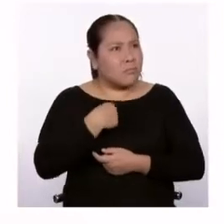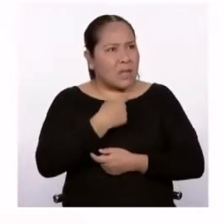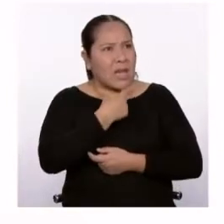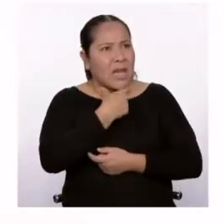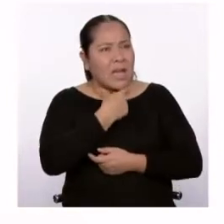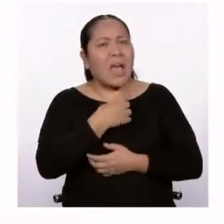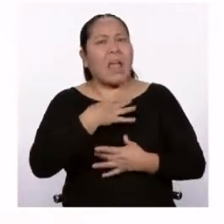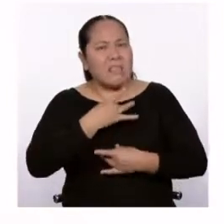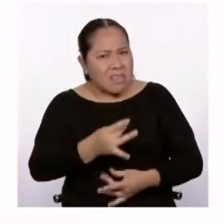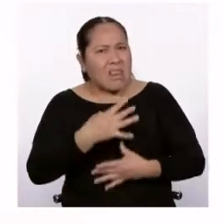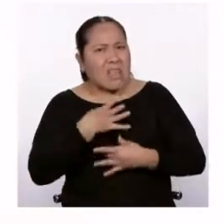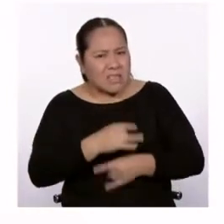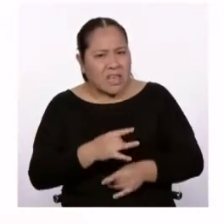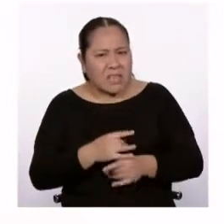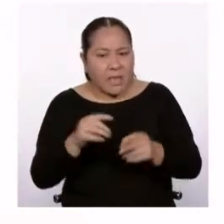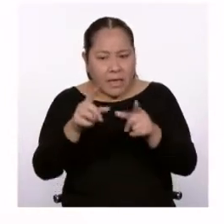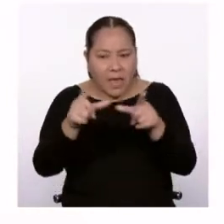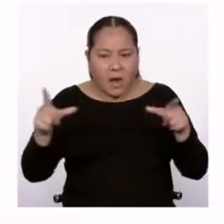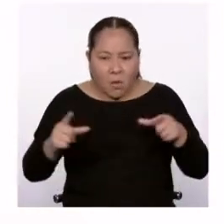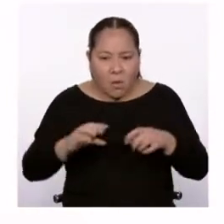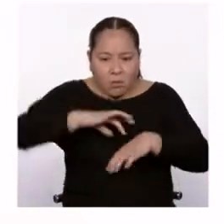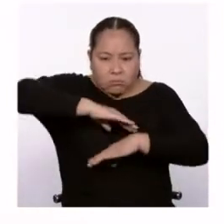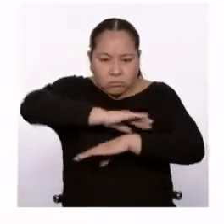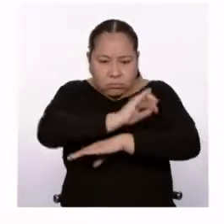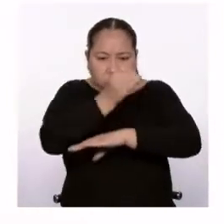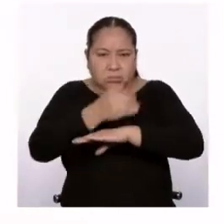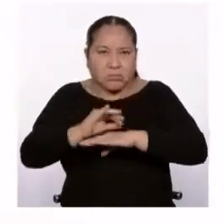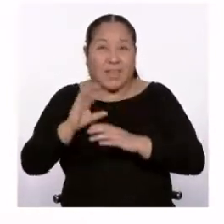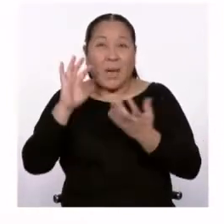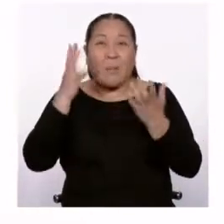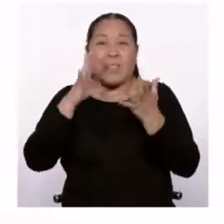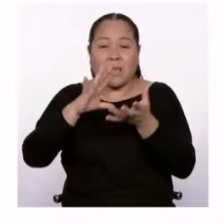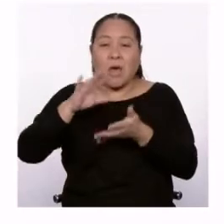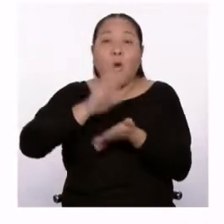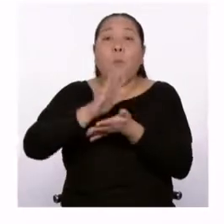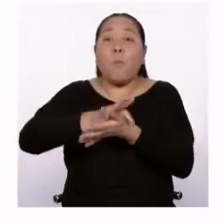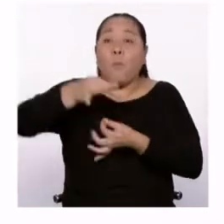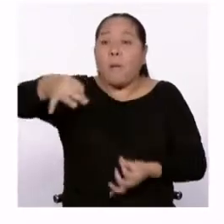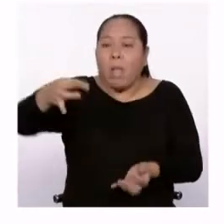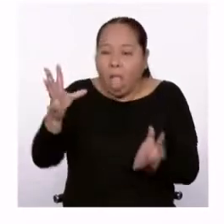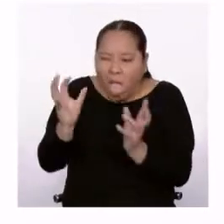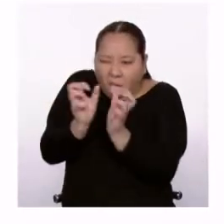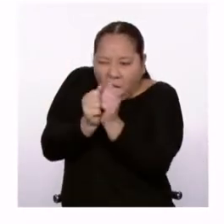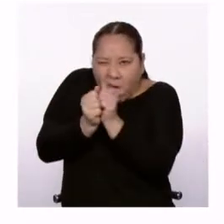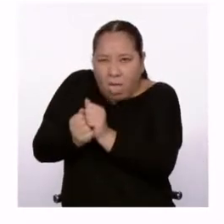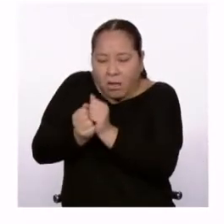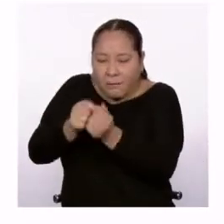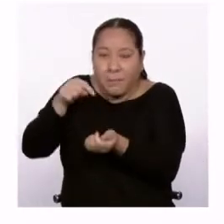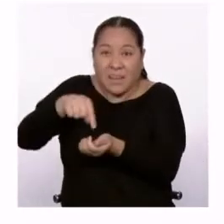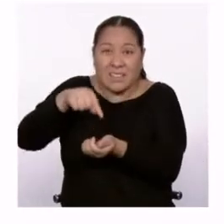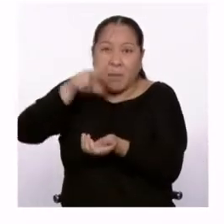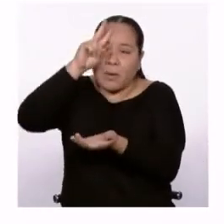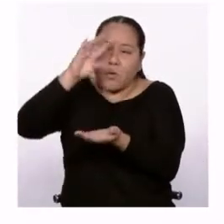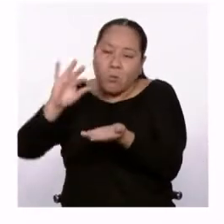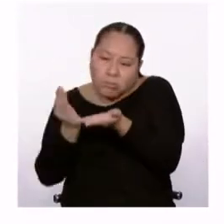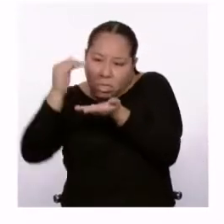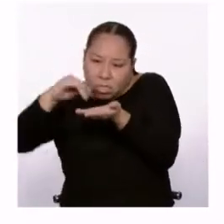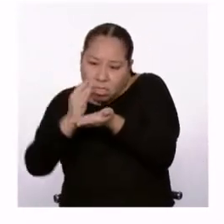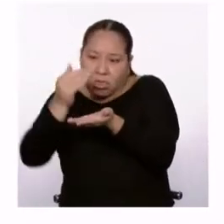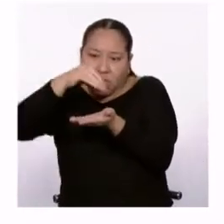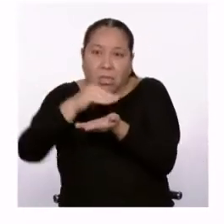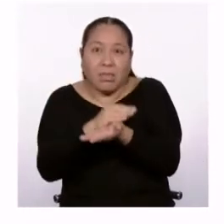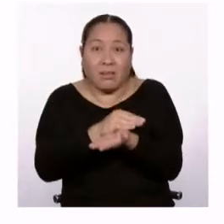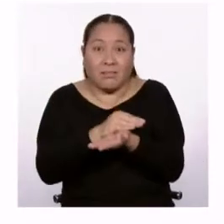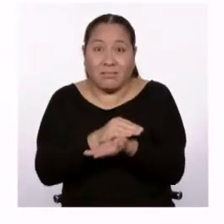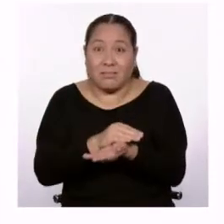la geografía de nuestro país y que era como un papel arrugado. Por eso las vías ferroviarias eran la manera ideal